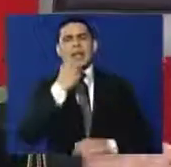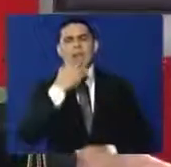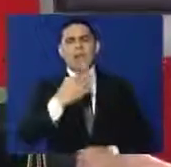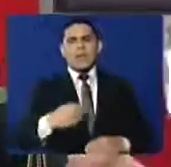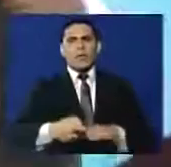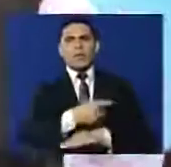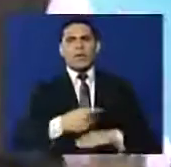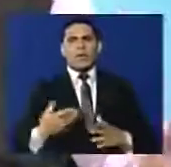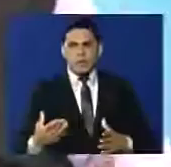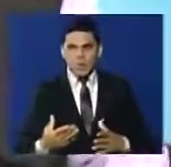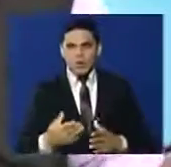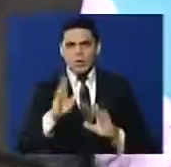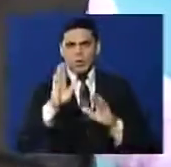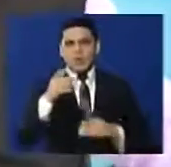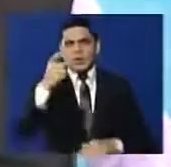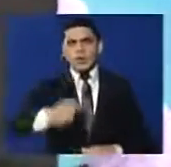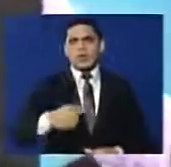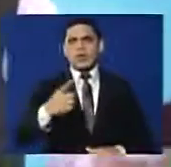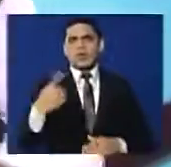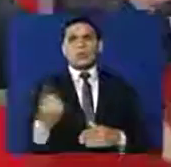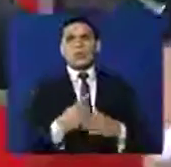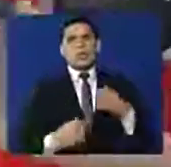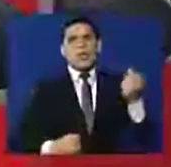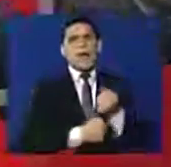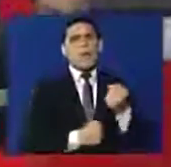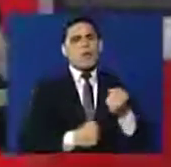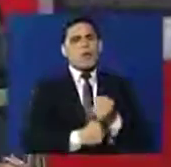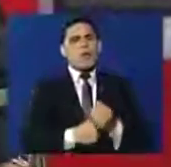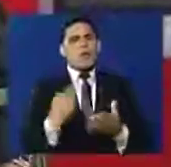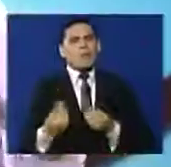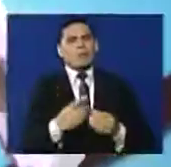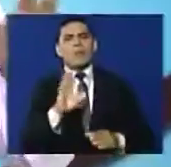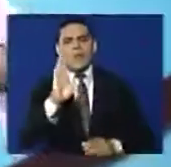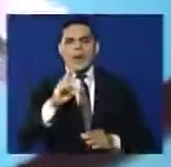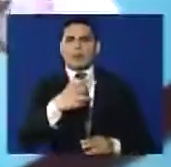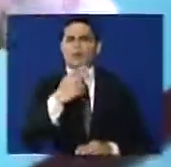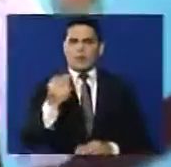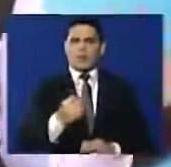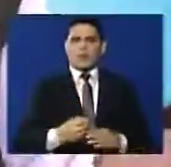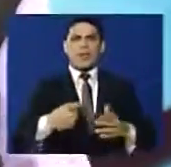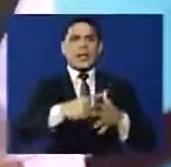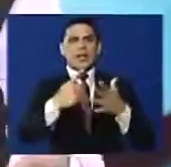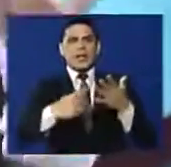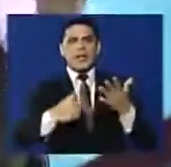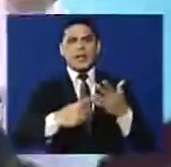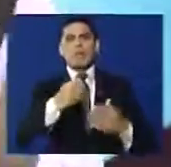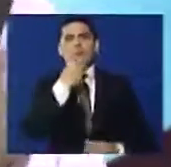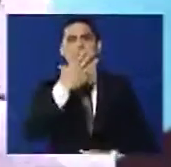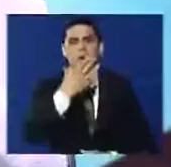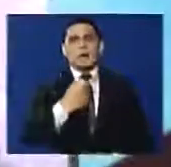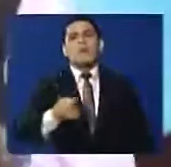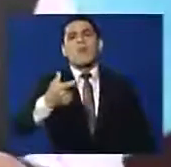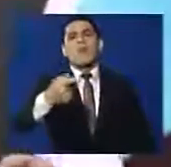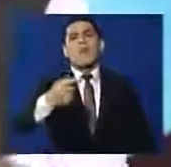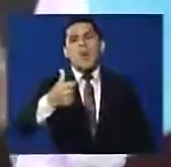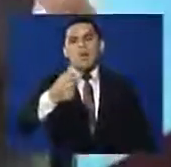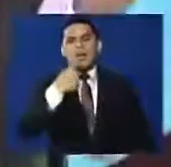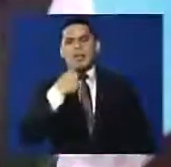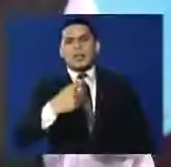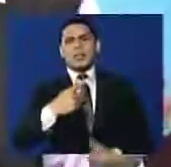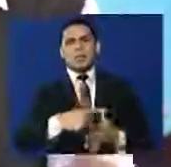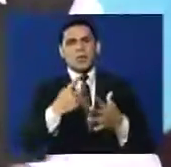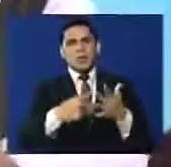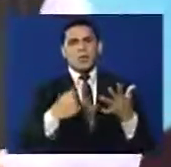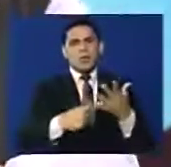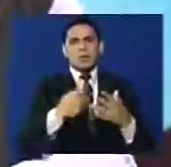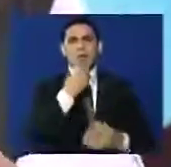gobierno? Hay mucho bueno. ¿No te conviertas en un lado solamente de...? No. El gobierno tiene sus cosas buenas, que para mí son pocas. Es lo único que yo he dicho. Tiene cosas